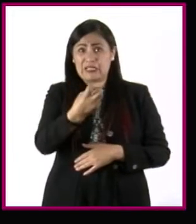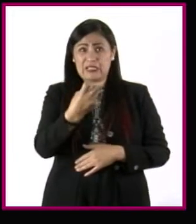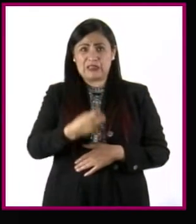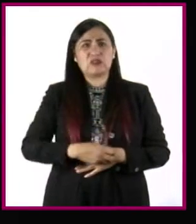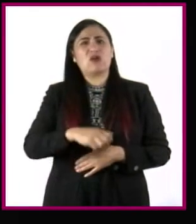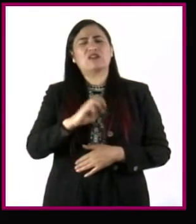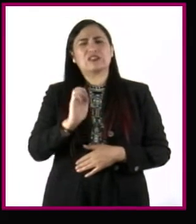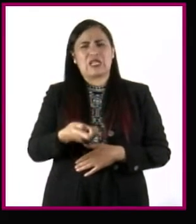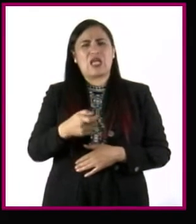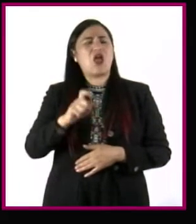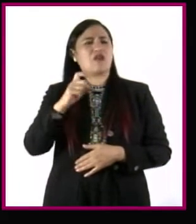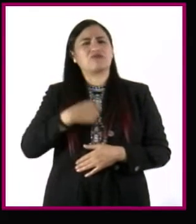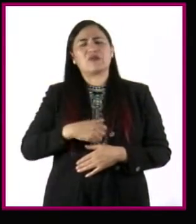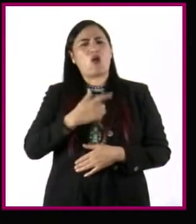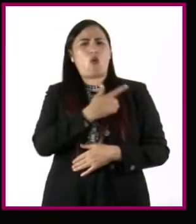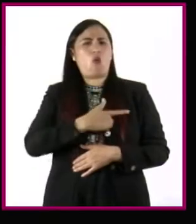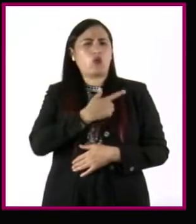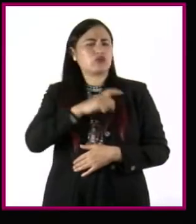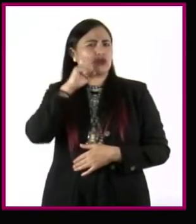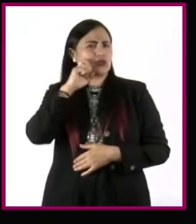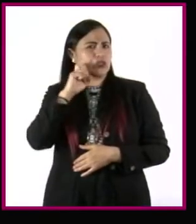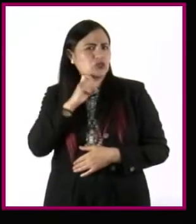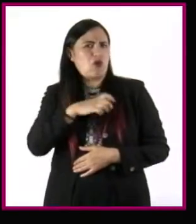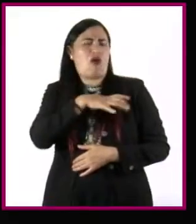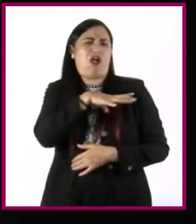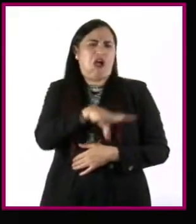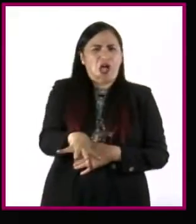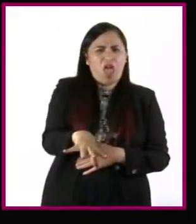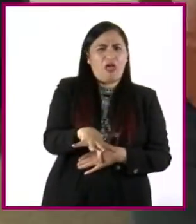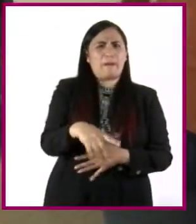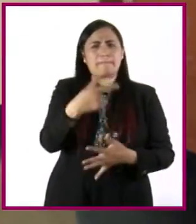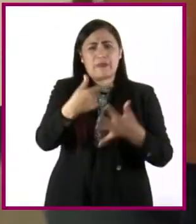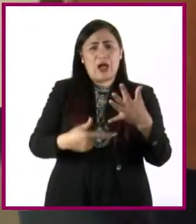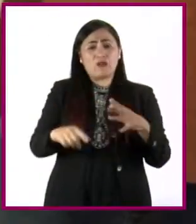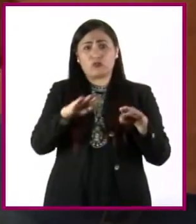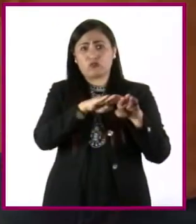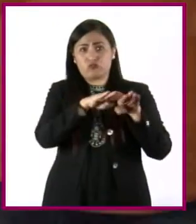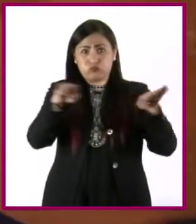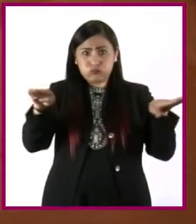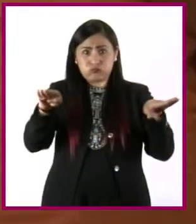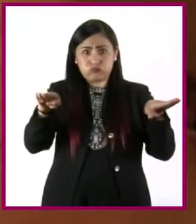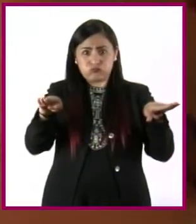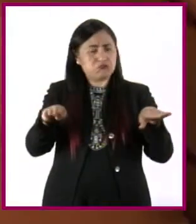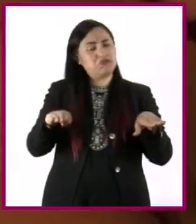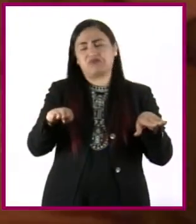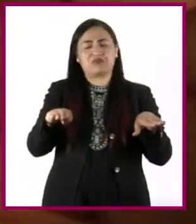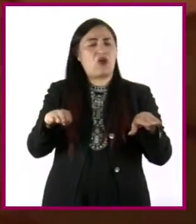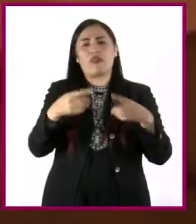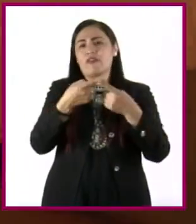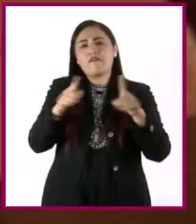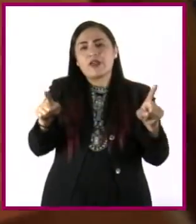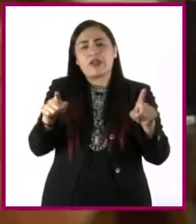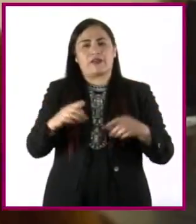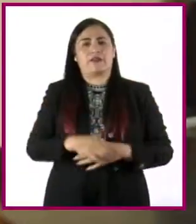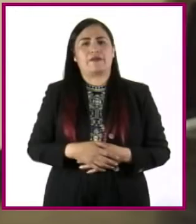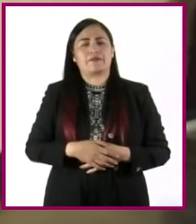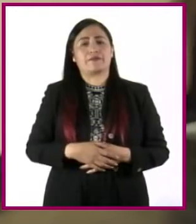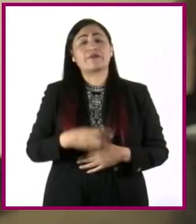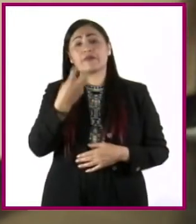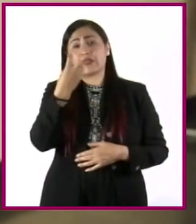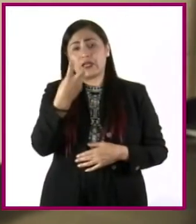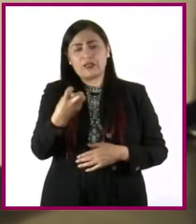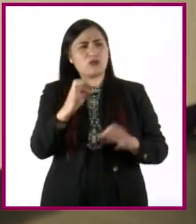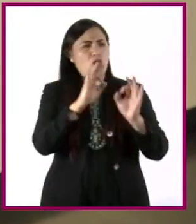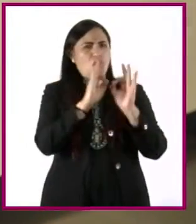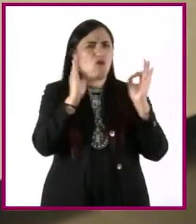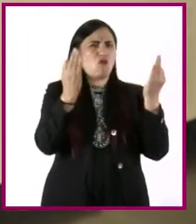rechazo de orientaciones sexuales e identidades de género no hegemónicas. Esto puede contribuir a invisibilizar las distintas